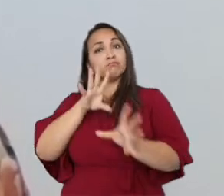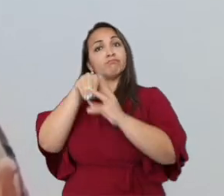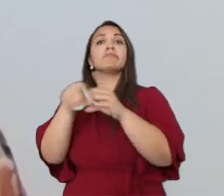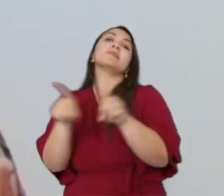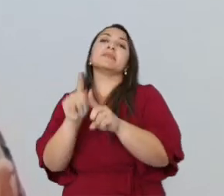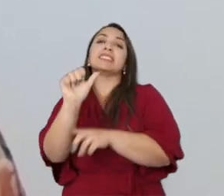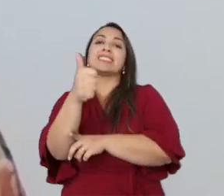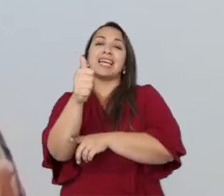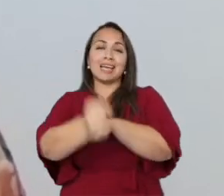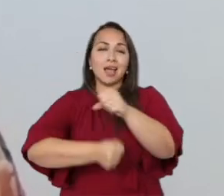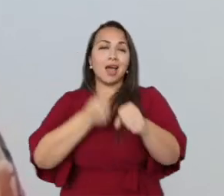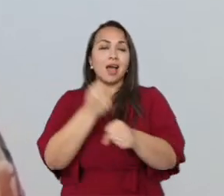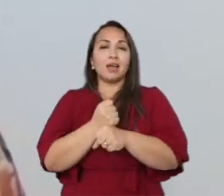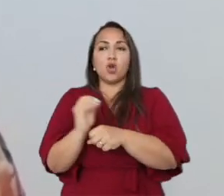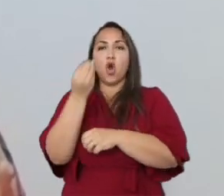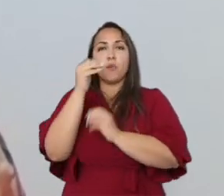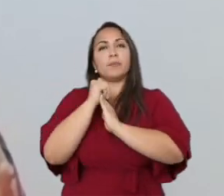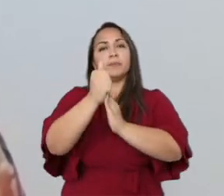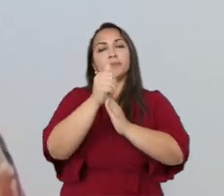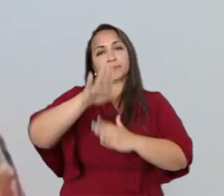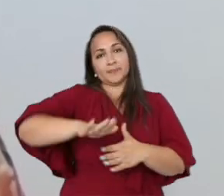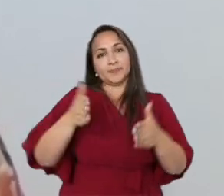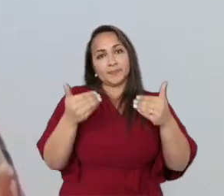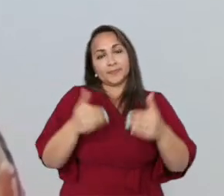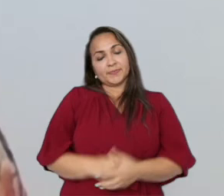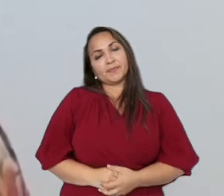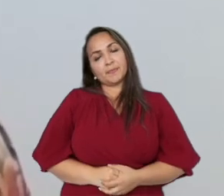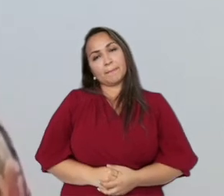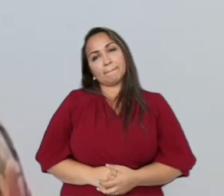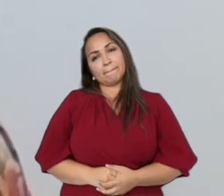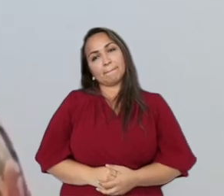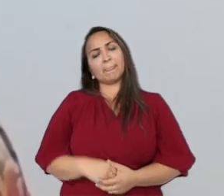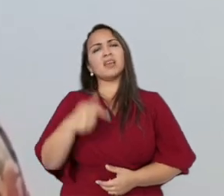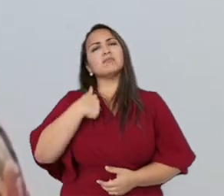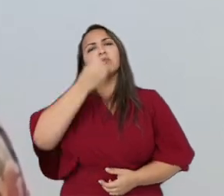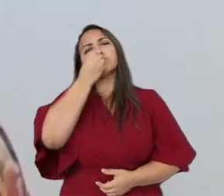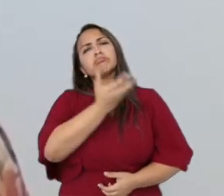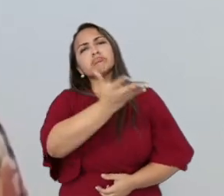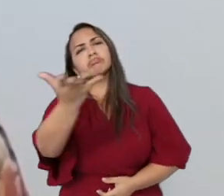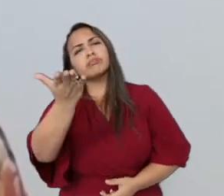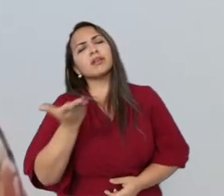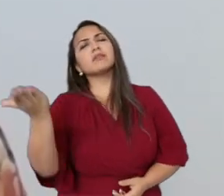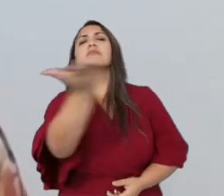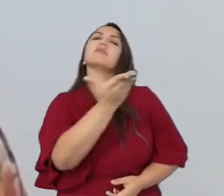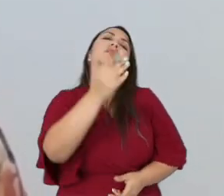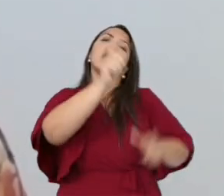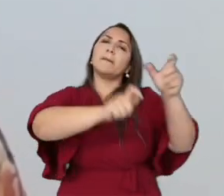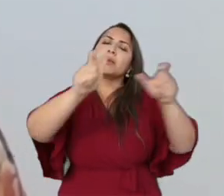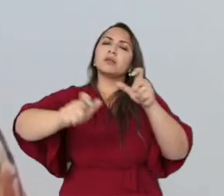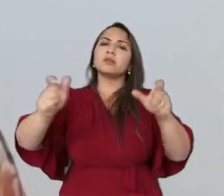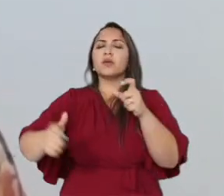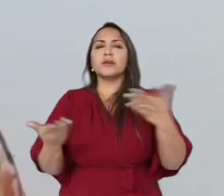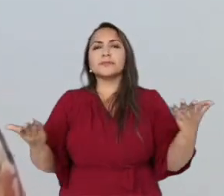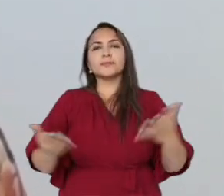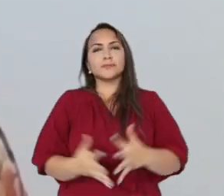Pertenecí también 10 años como muchacha guía de Panamá. Y el mensaje que yo les quiero dar a las